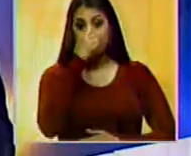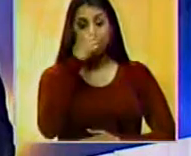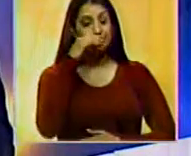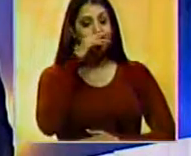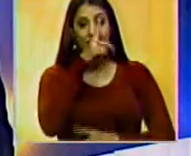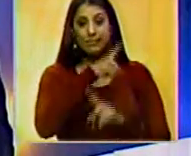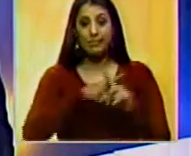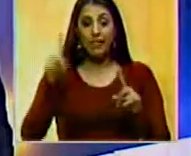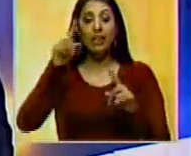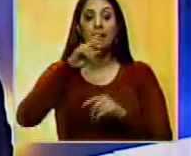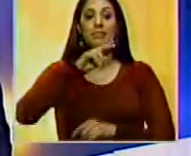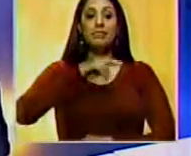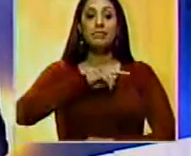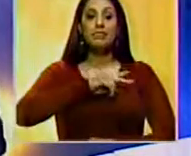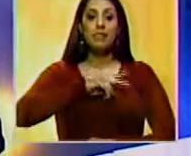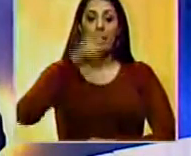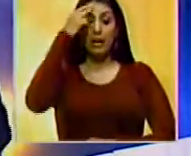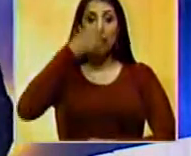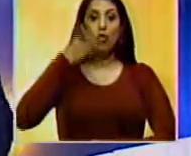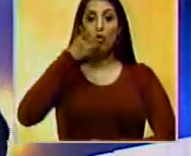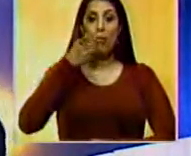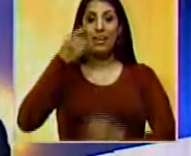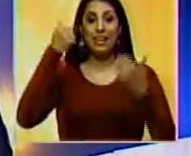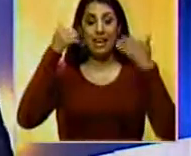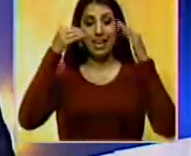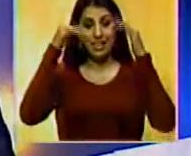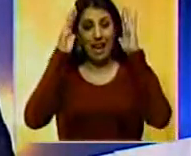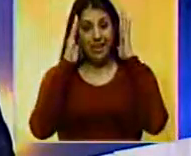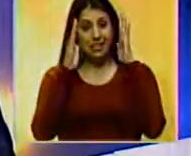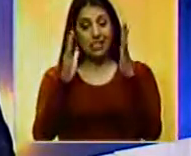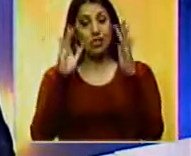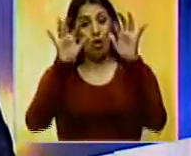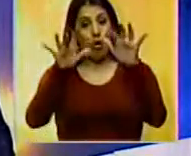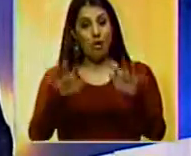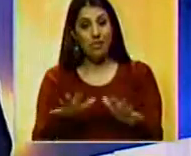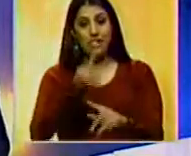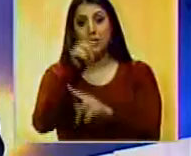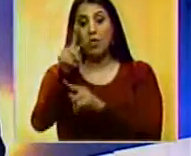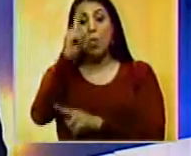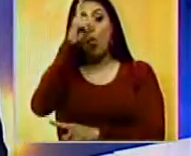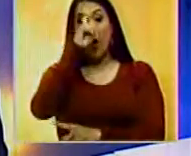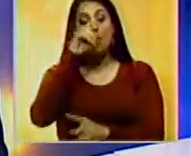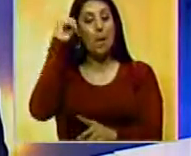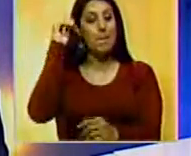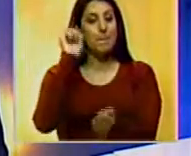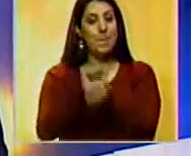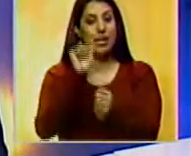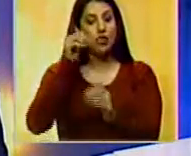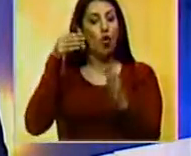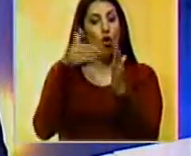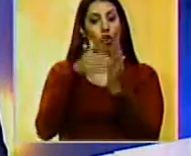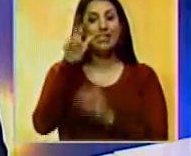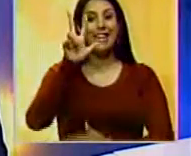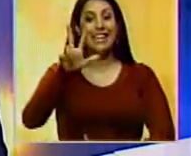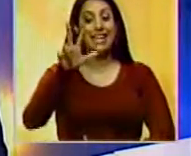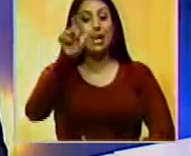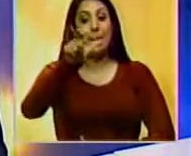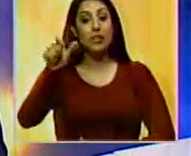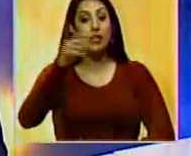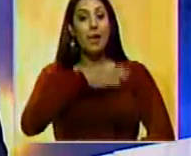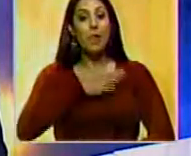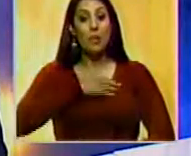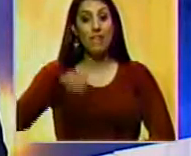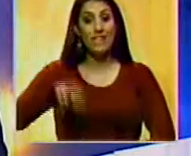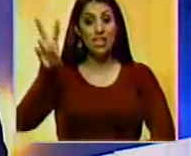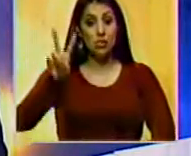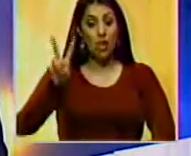y en república dominicana la oficina de atención permanente del distrito nacional dictó un año de prisión preventiva contra tres venezolanos e igual número